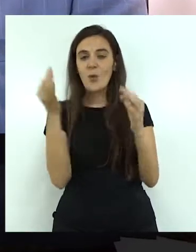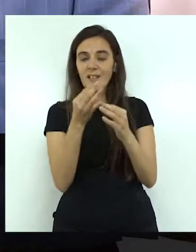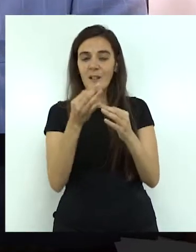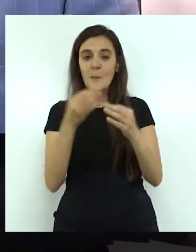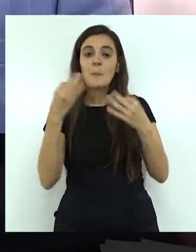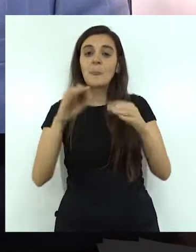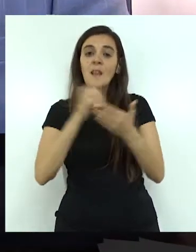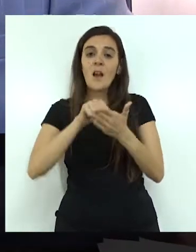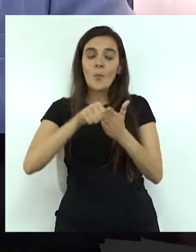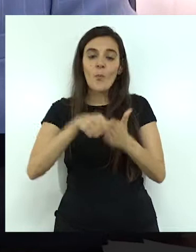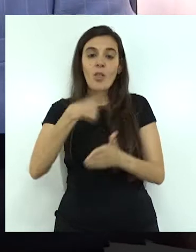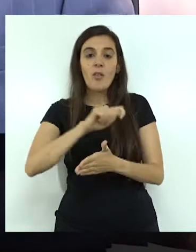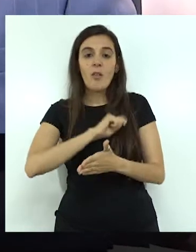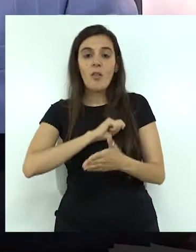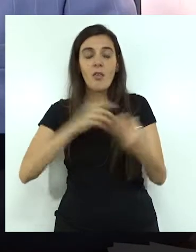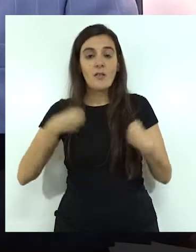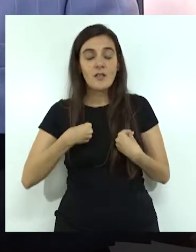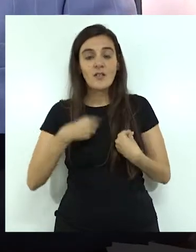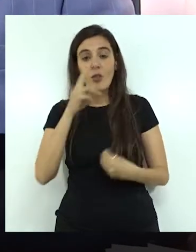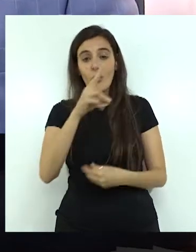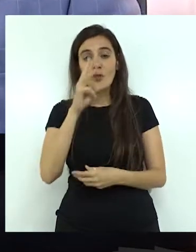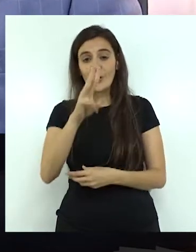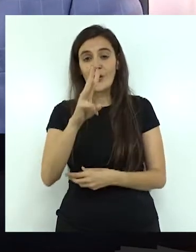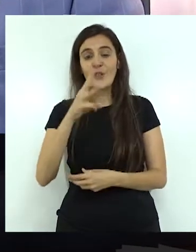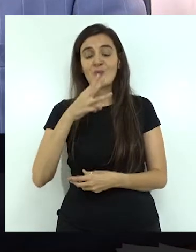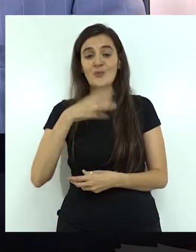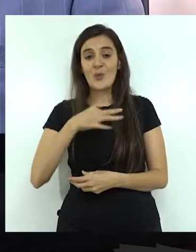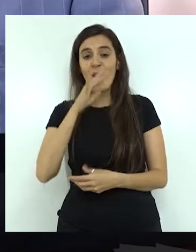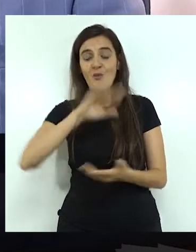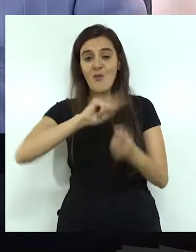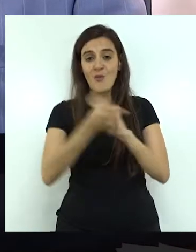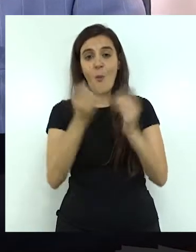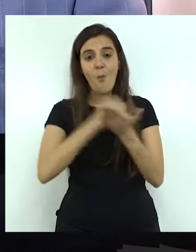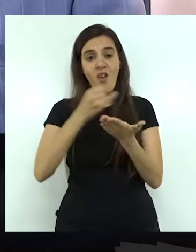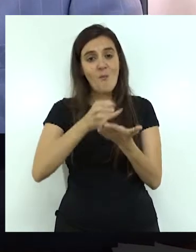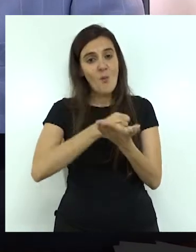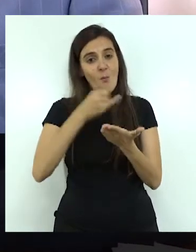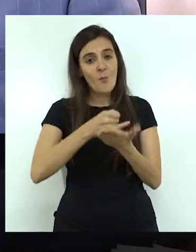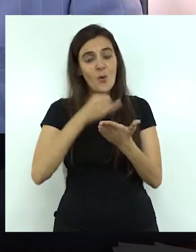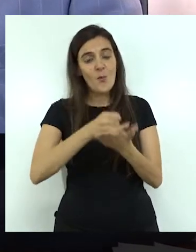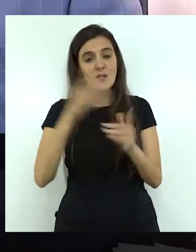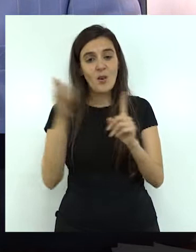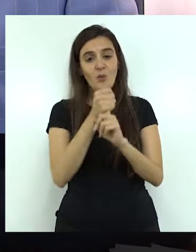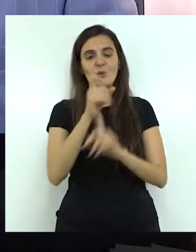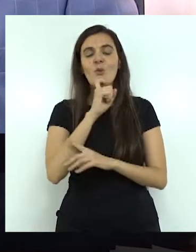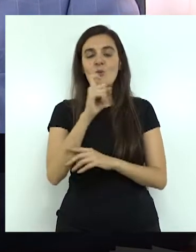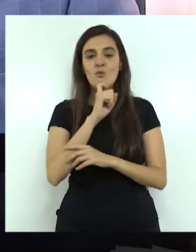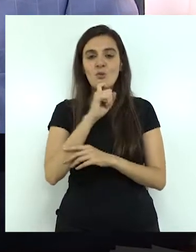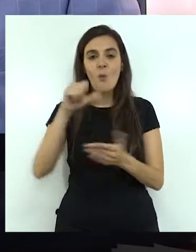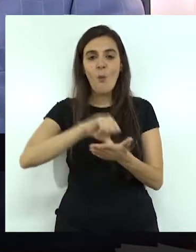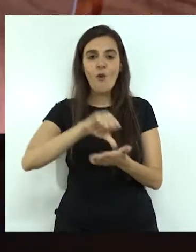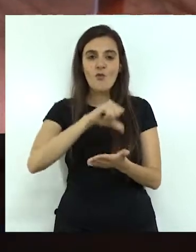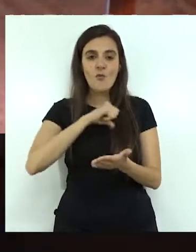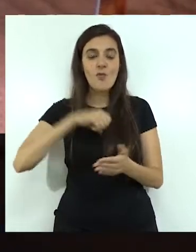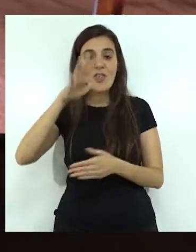presidencia por ejemplo que estaba en 23 años pues se hayan hecho pruebas y se haya conseguido hacer nacionalidades en cinco o seis